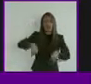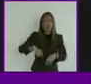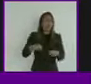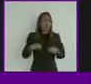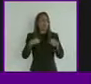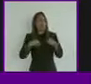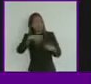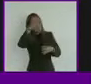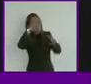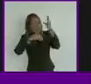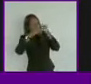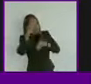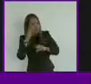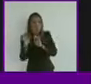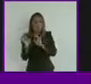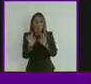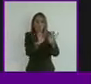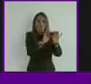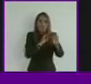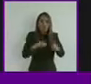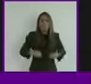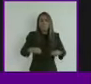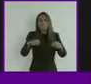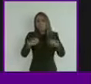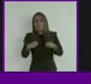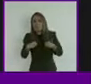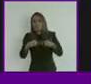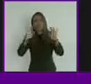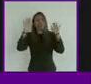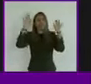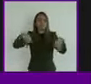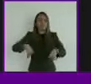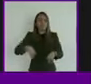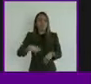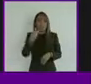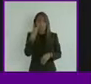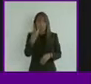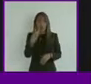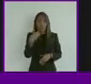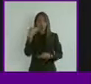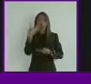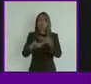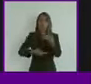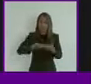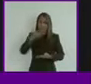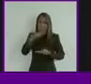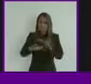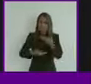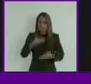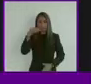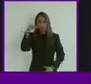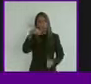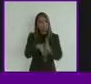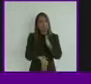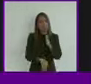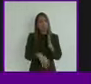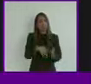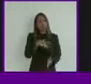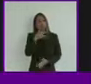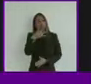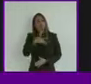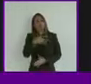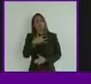situación, de un hecho, de un tema de cognitivo, etcétera, creo que estamos hablando de una situación muy particular emocional, pero